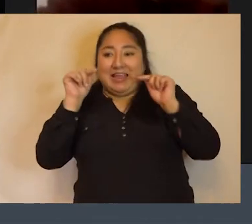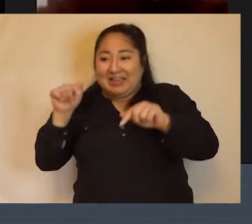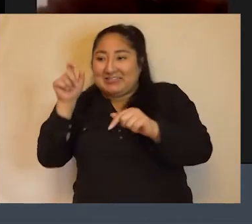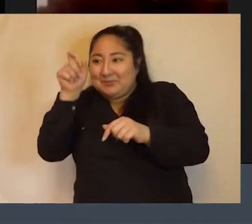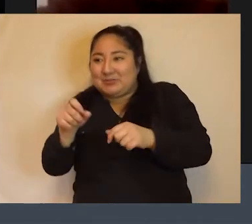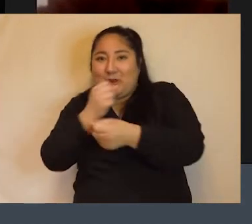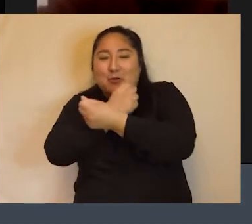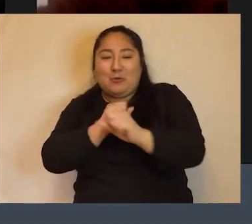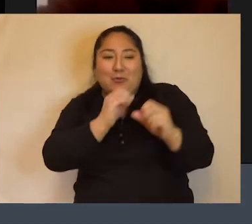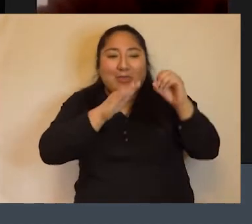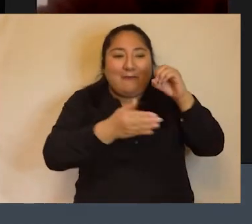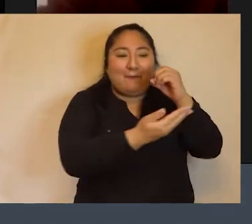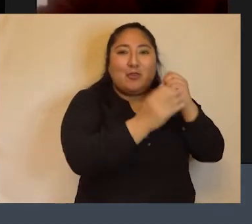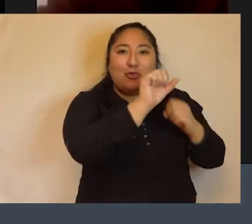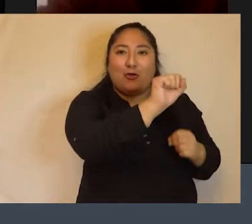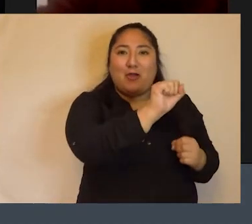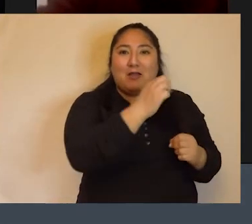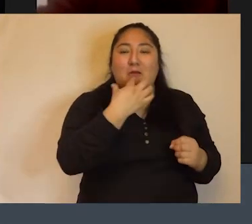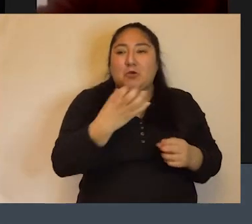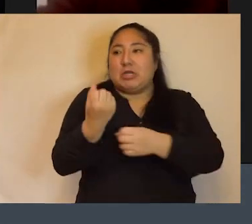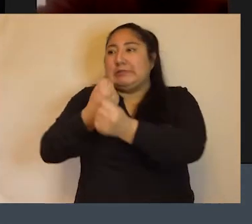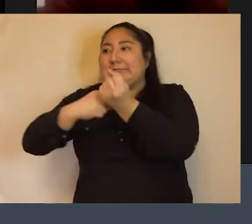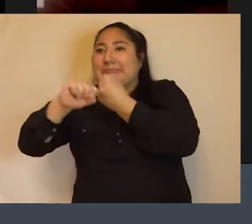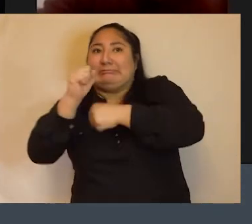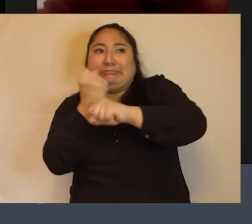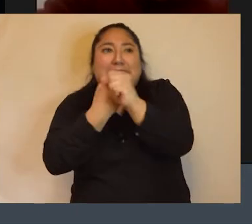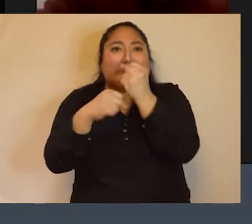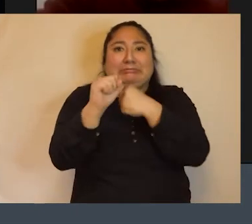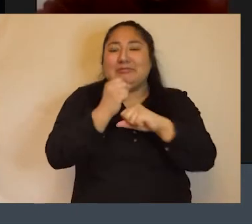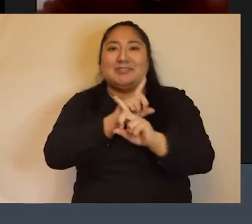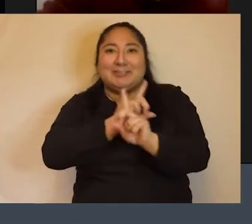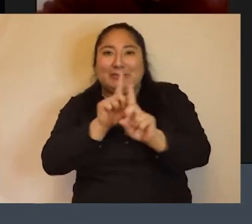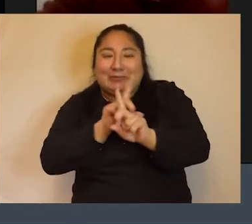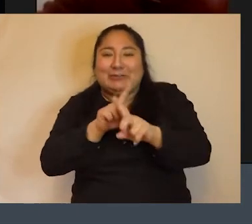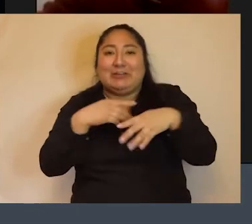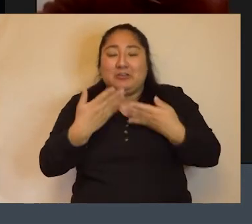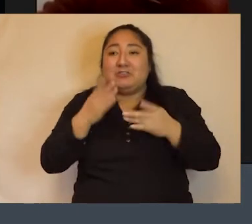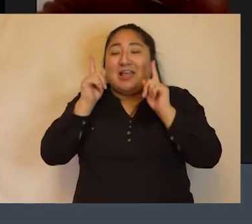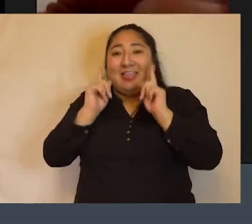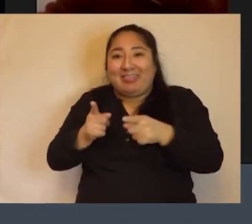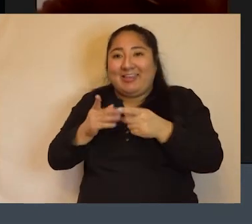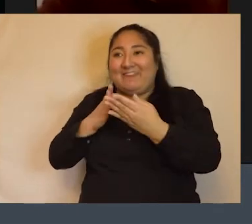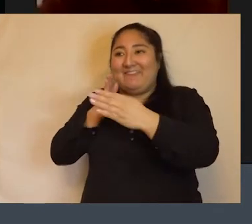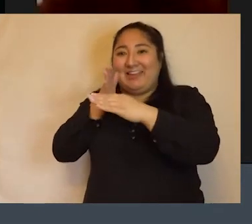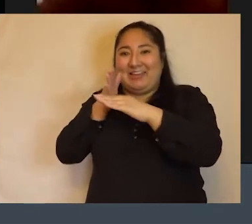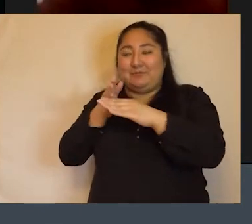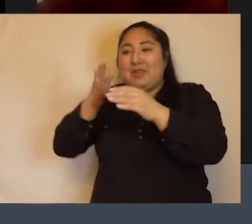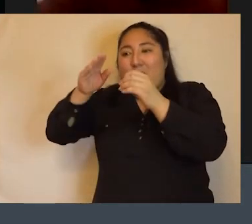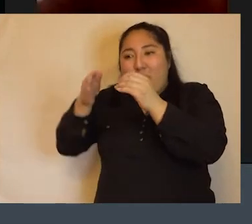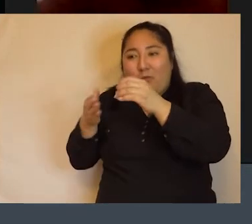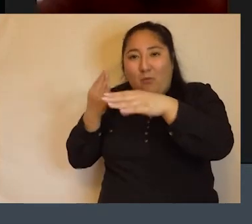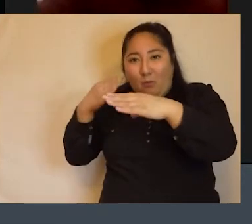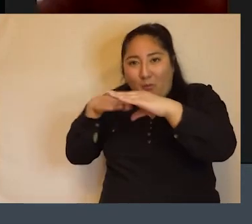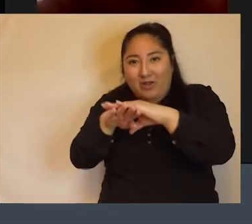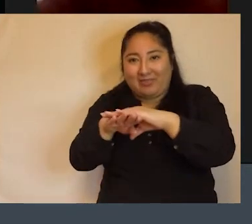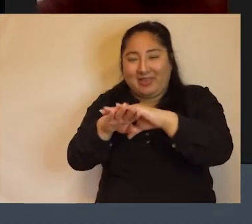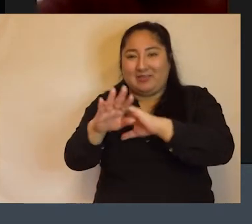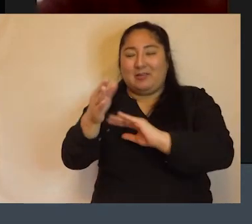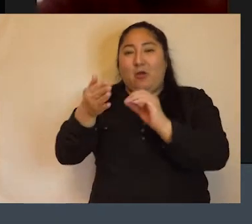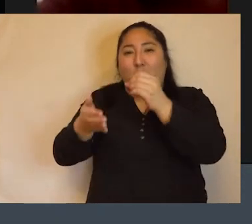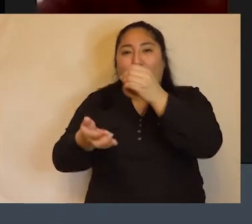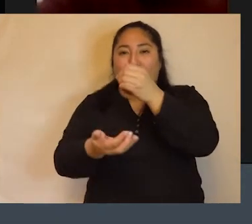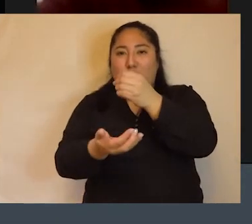no puede estar en un fondo A, ¿ya? Porque no lo resiste. Entonces debe ir a un